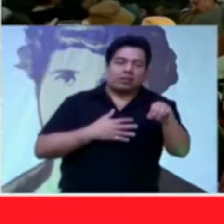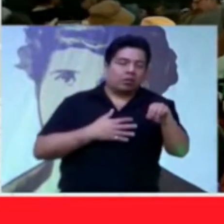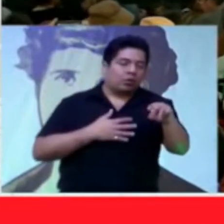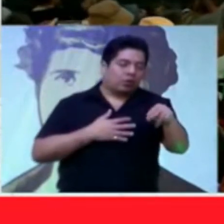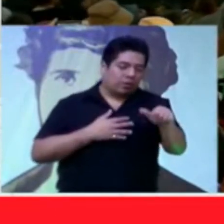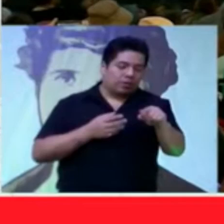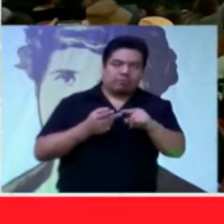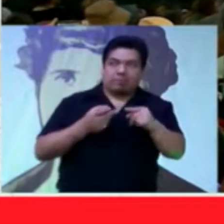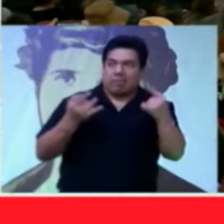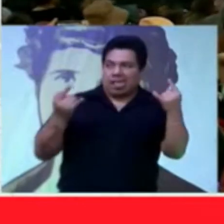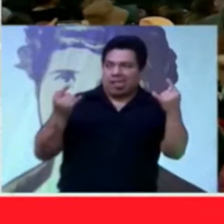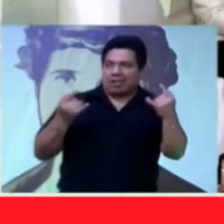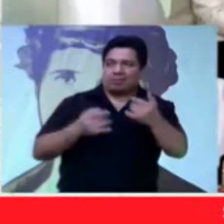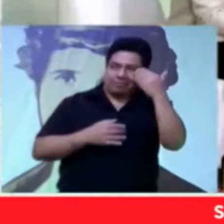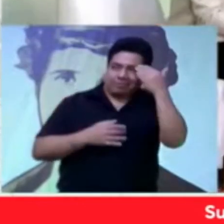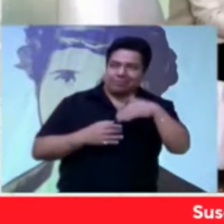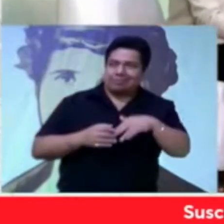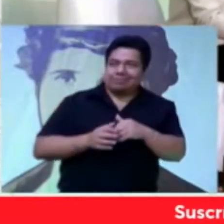ese Rockstar